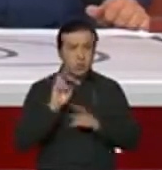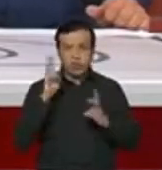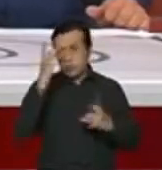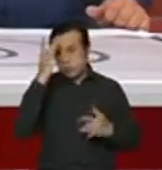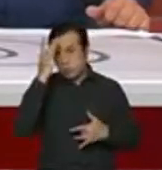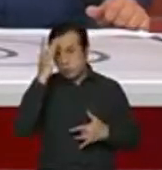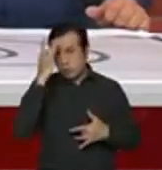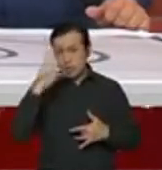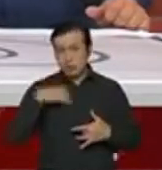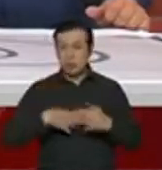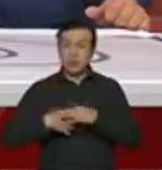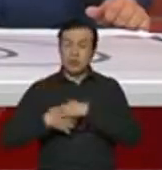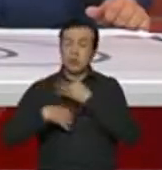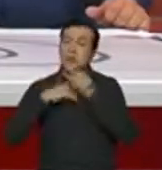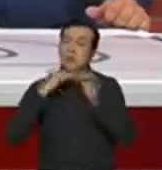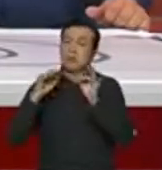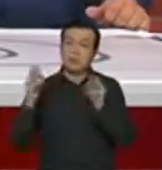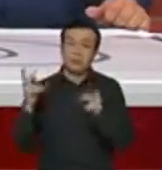pandemia.